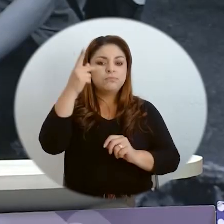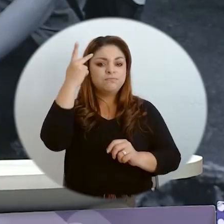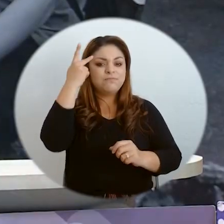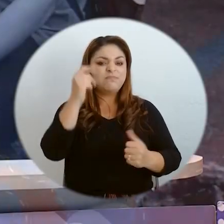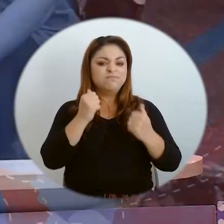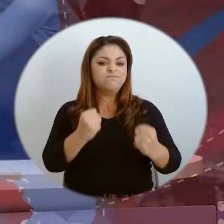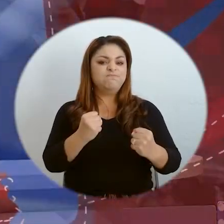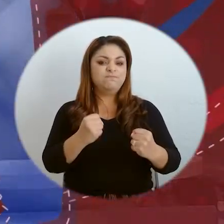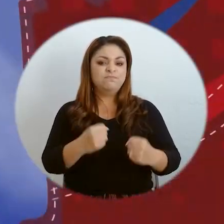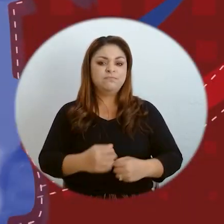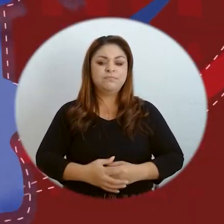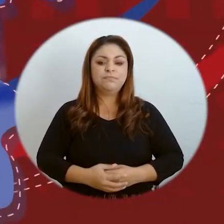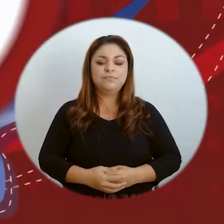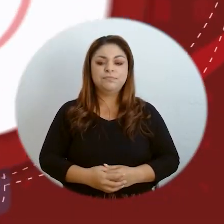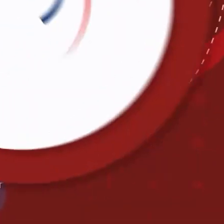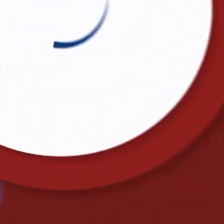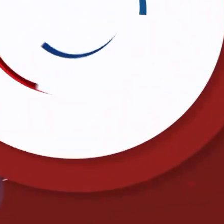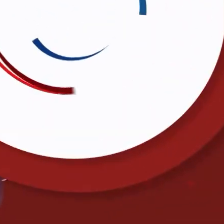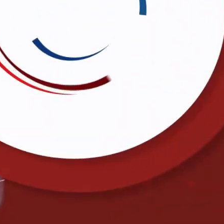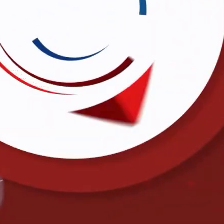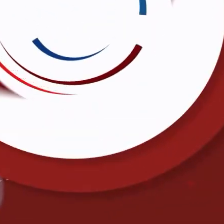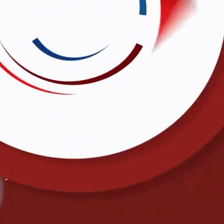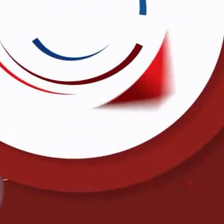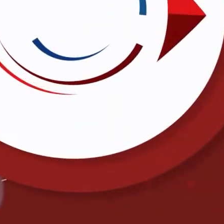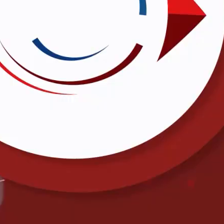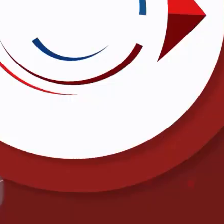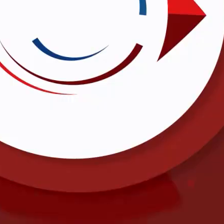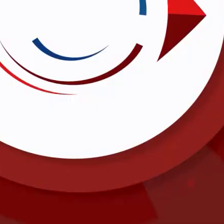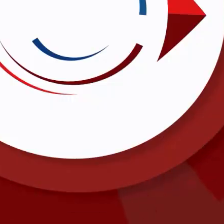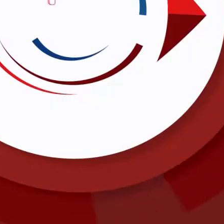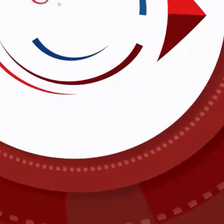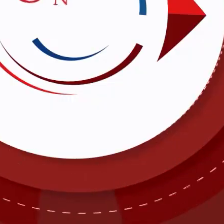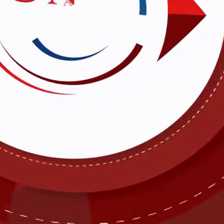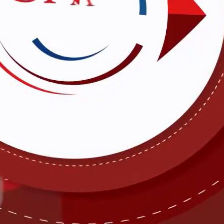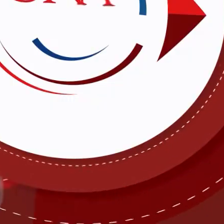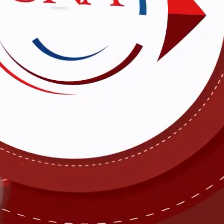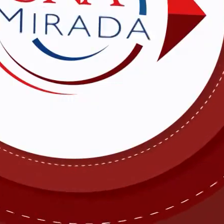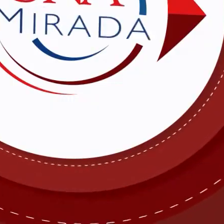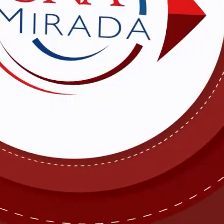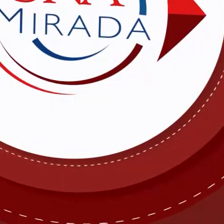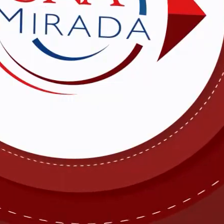y demagógicas.